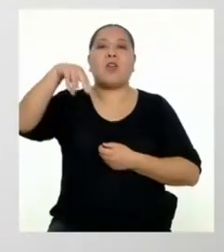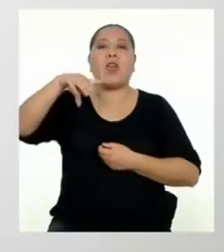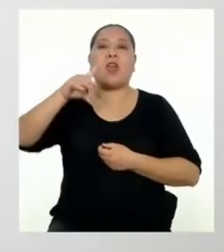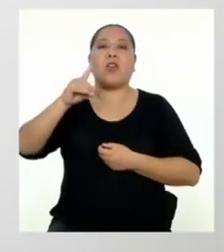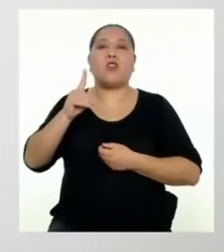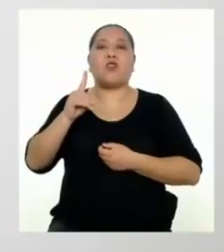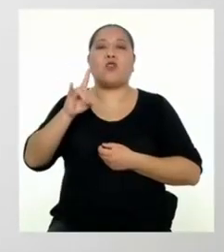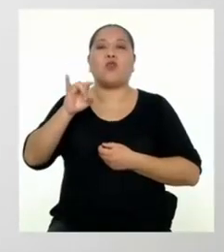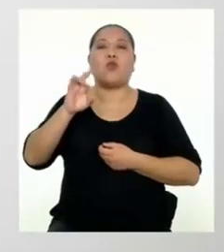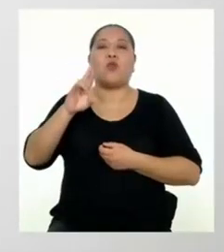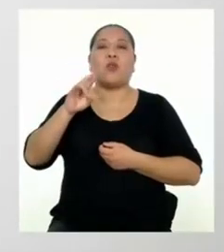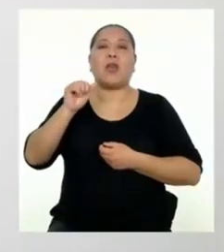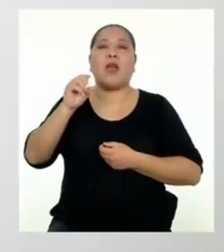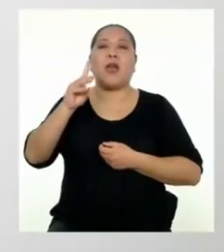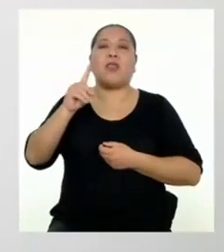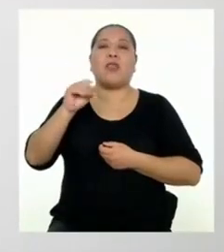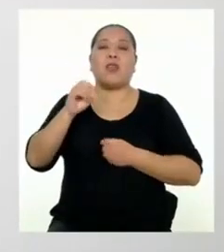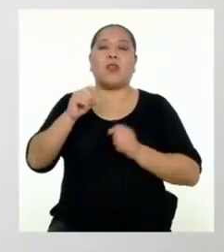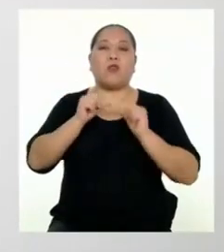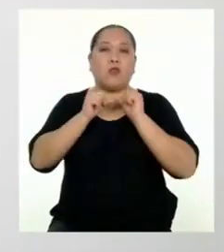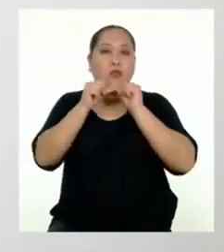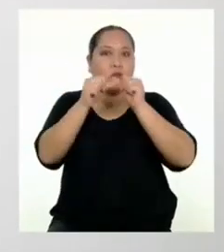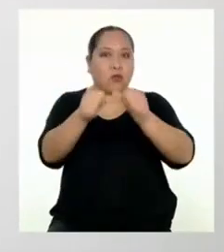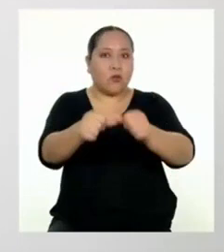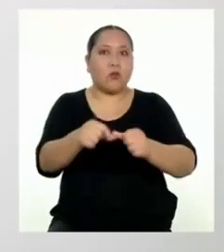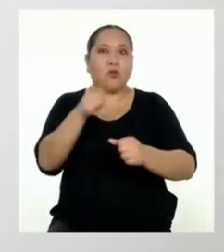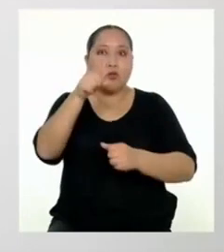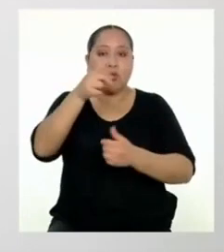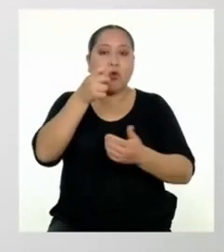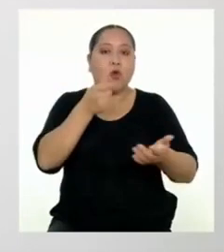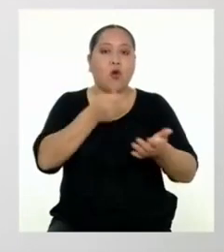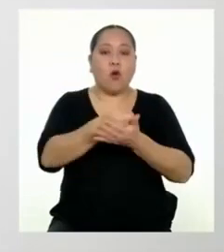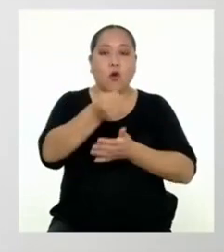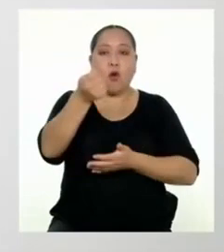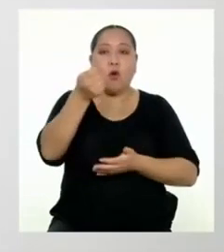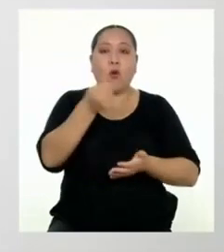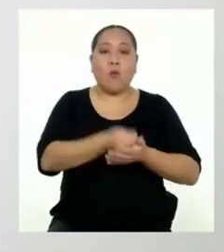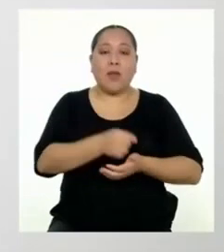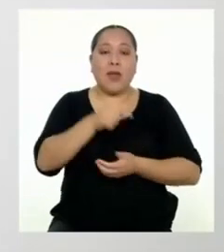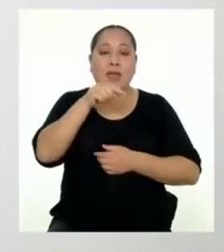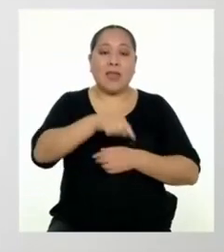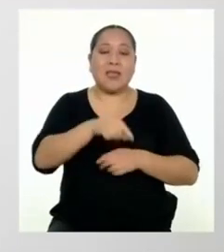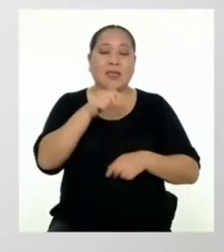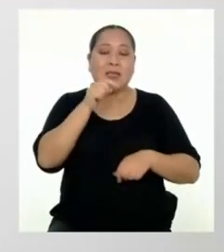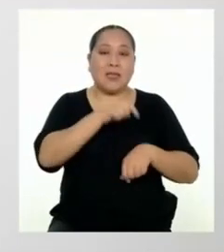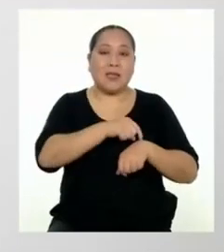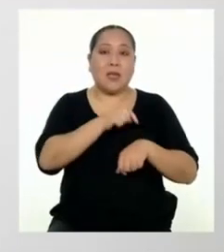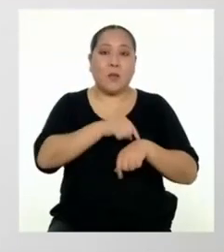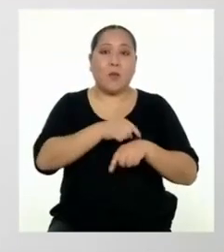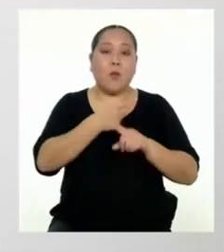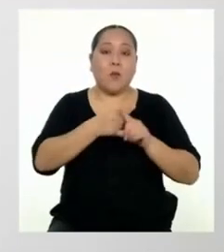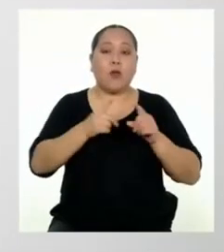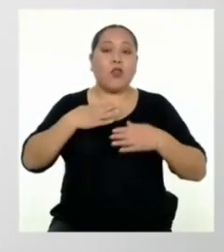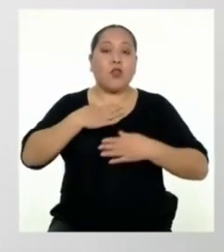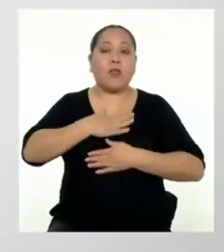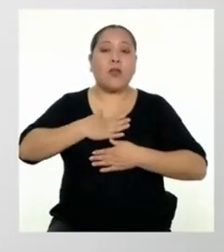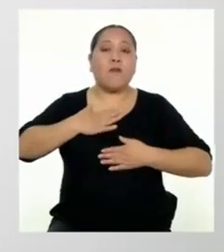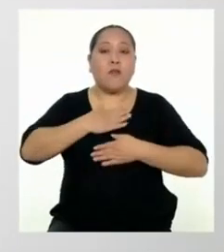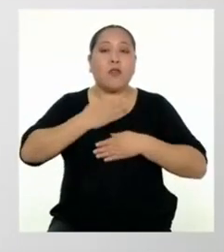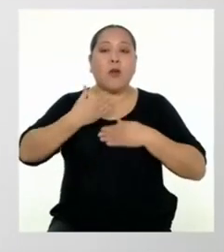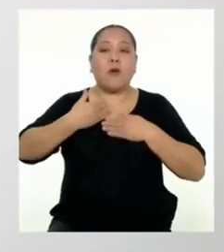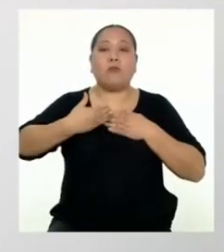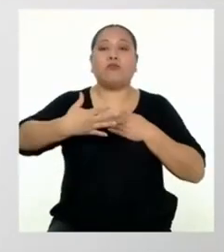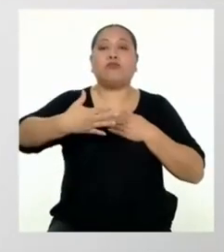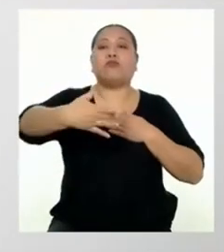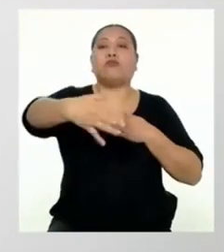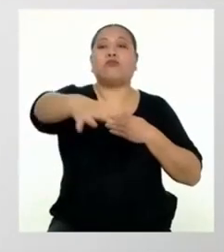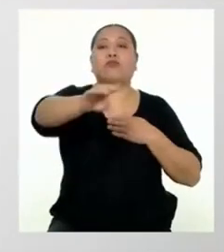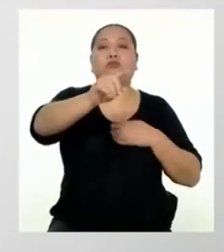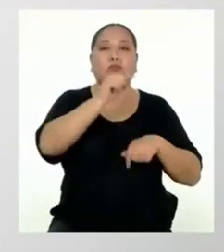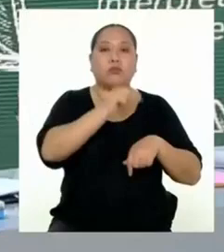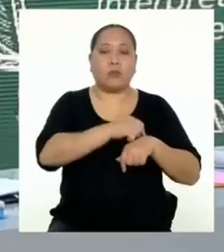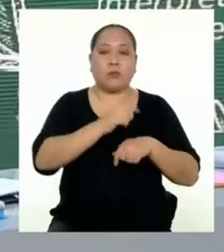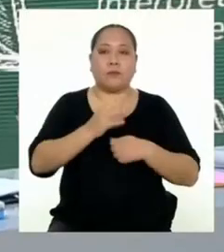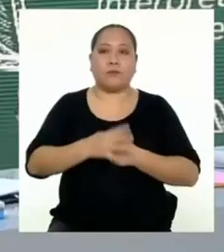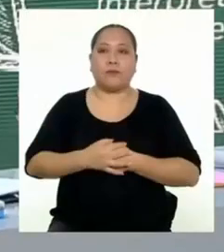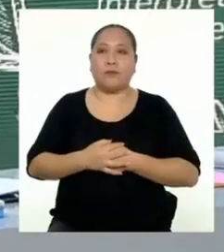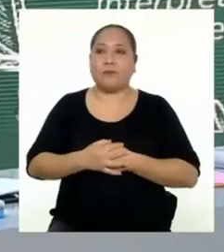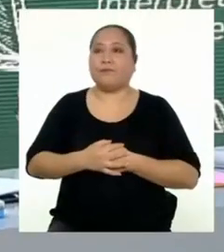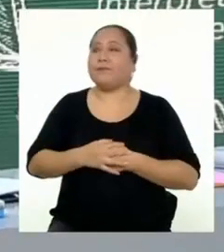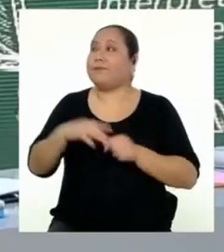Esto implica que si bien a la hora de adquirirlos se hace un gasto en ese momento, podemos disfrutar de sus beneficios por mayor